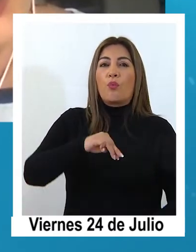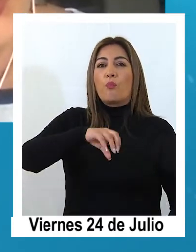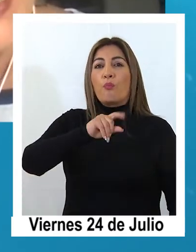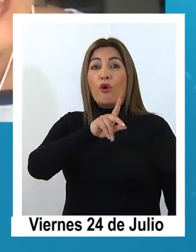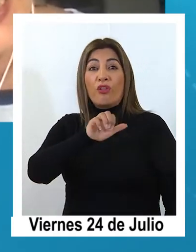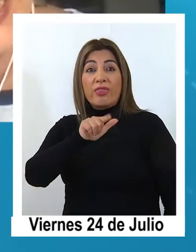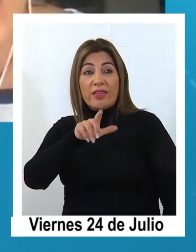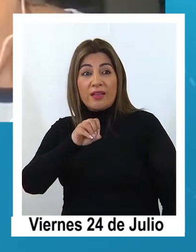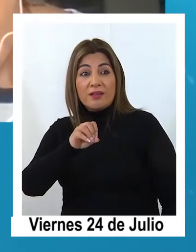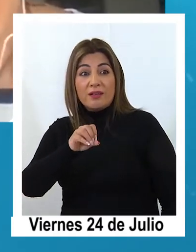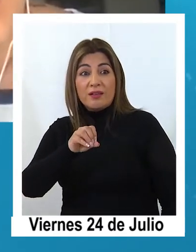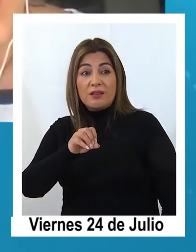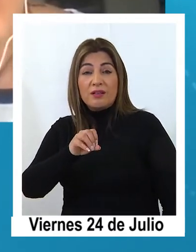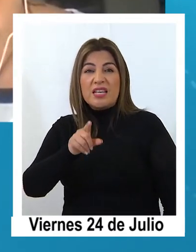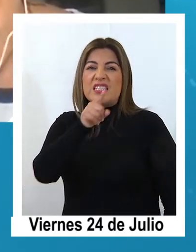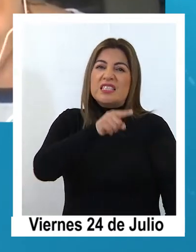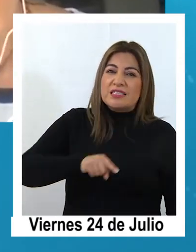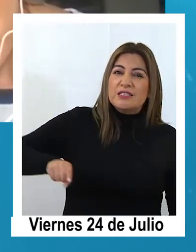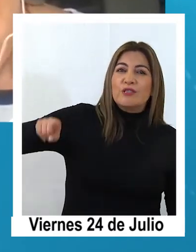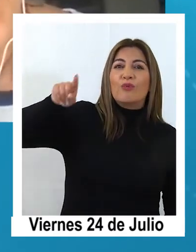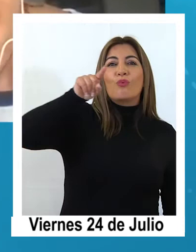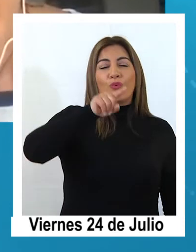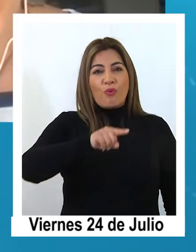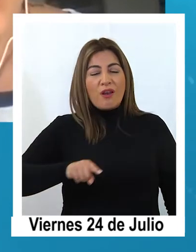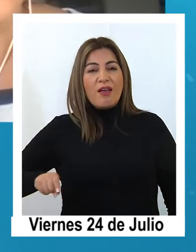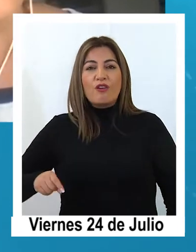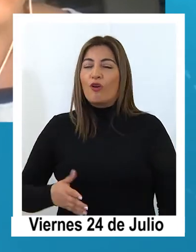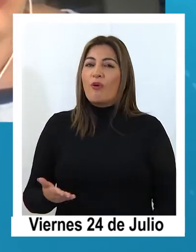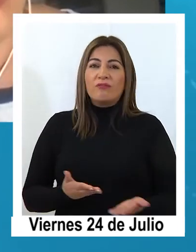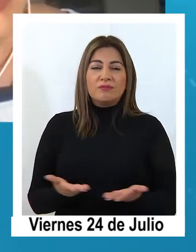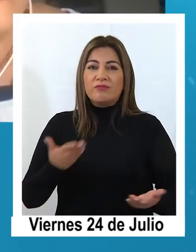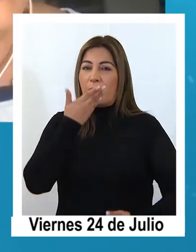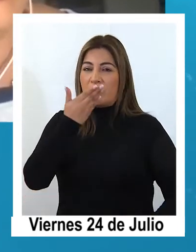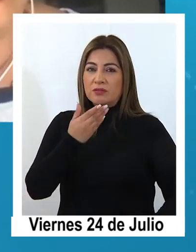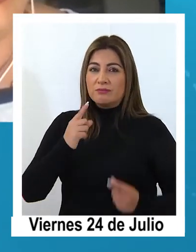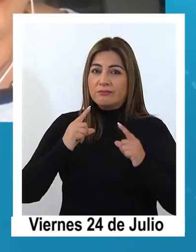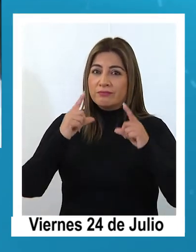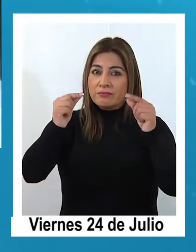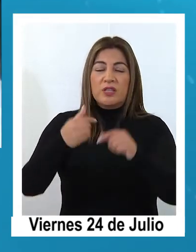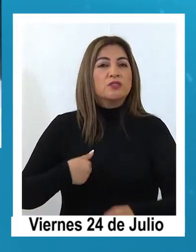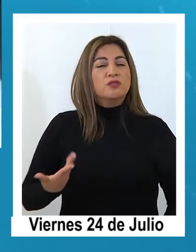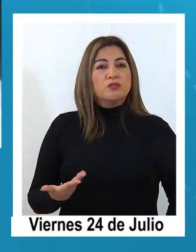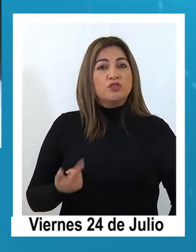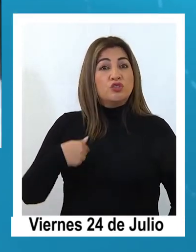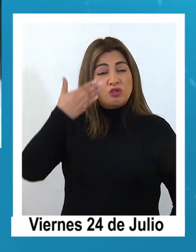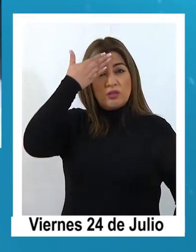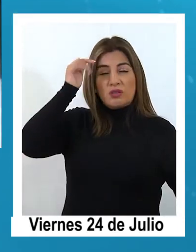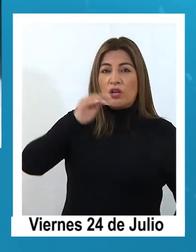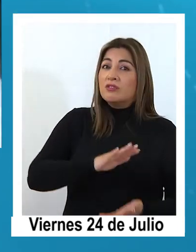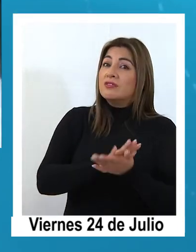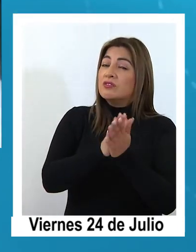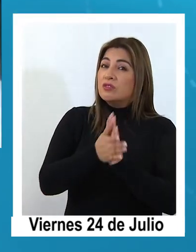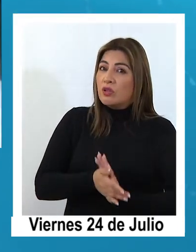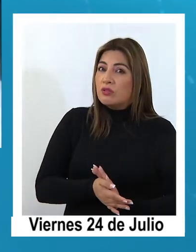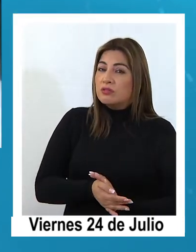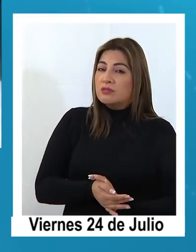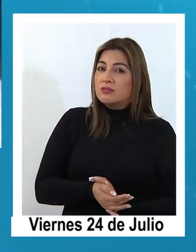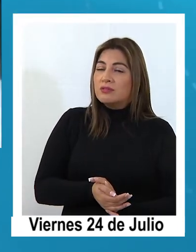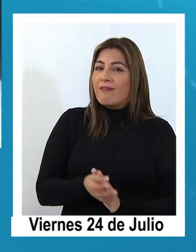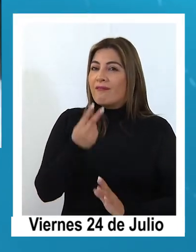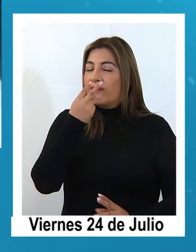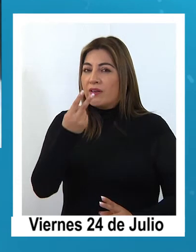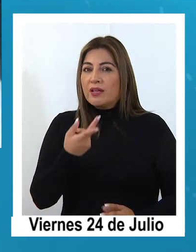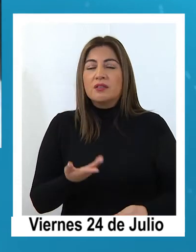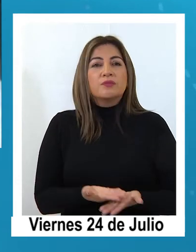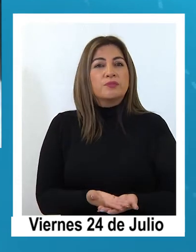o el modelo va a ser en una curva en U, ¿no? Claro, yo creo que todo eso está por ver